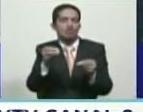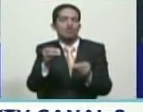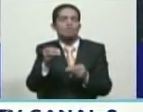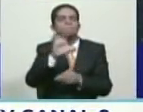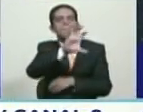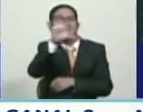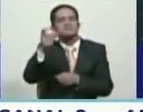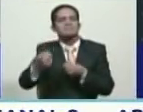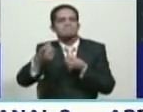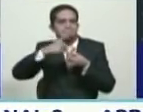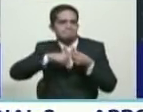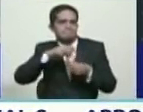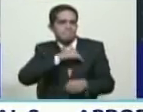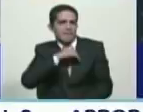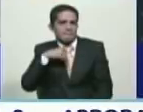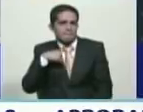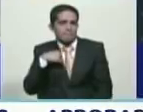ALBA.